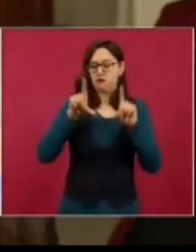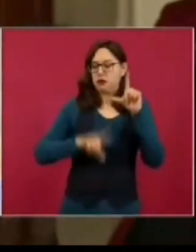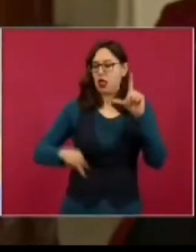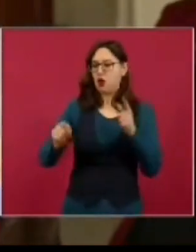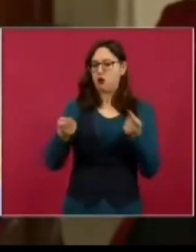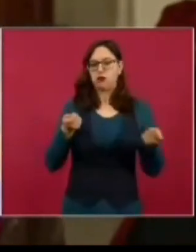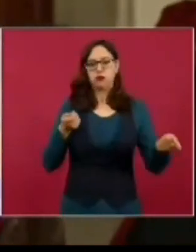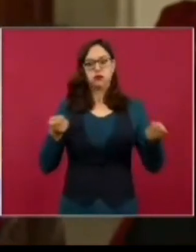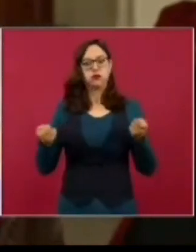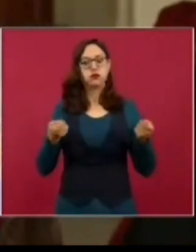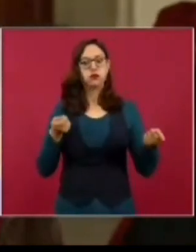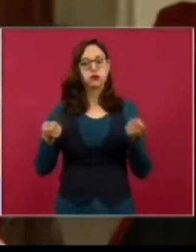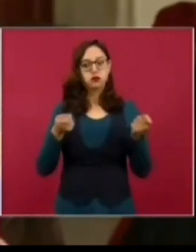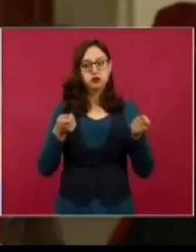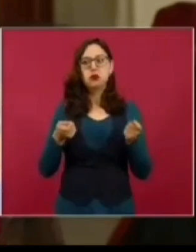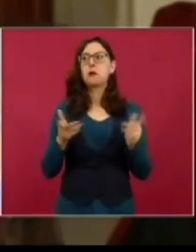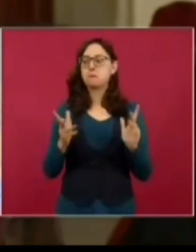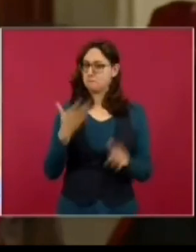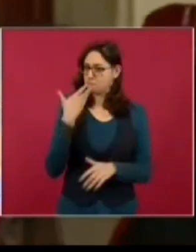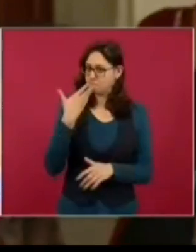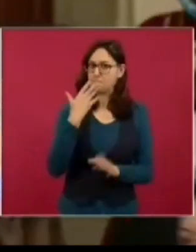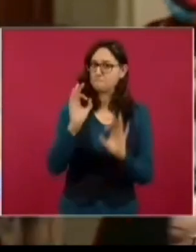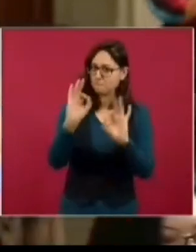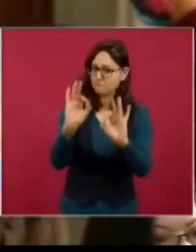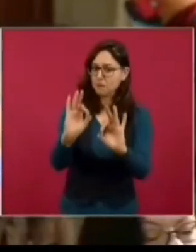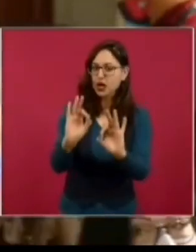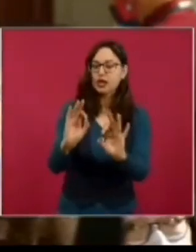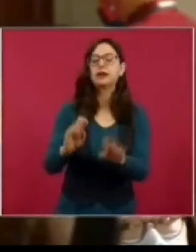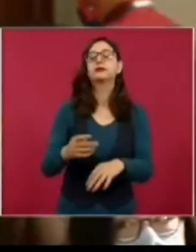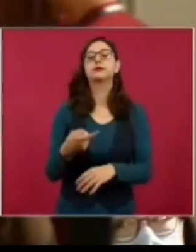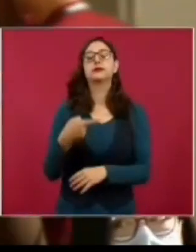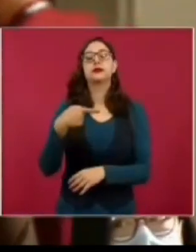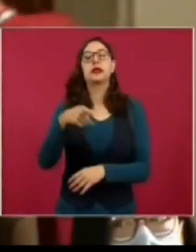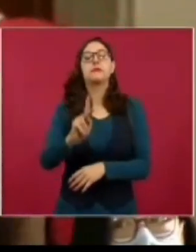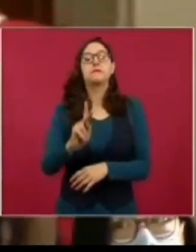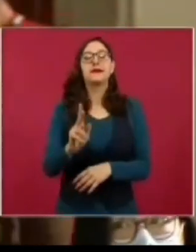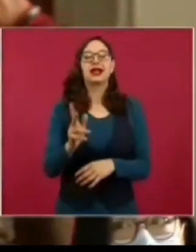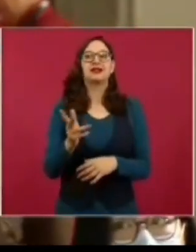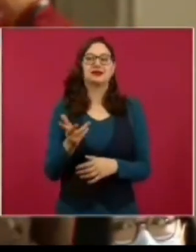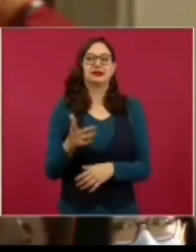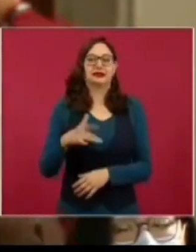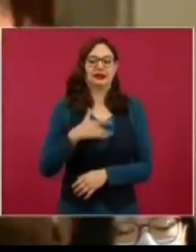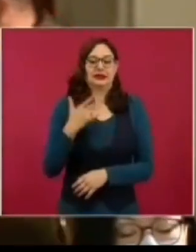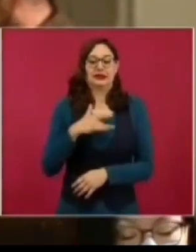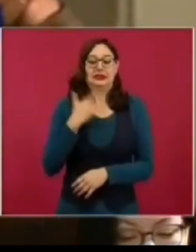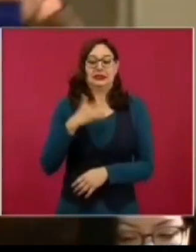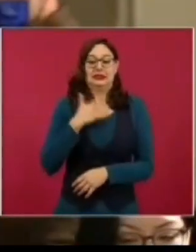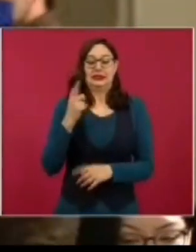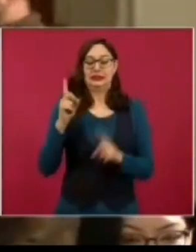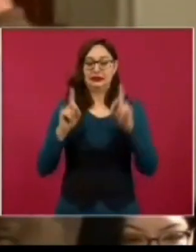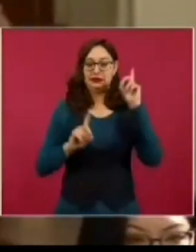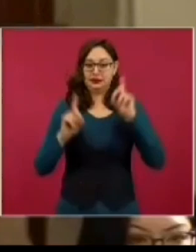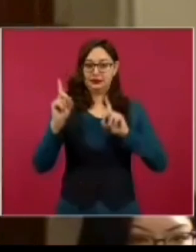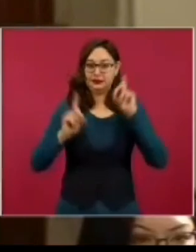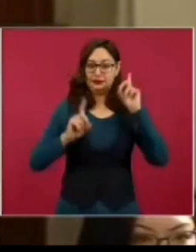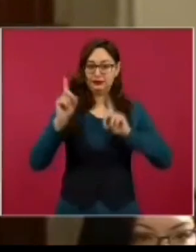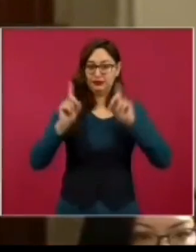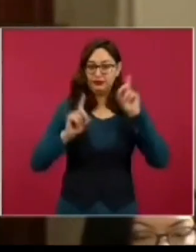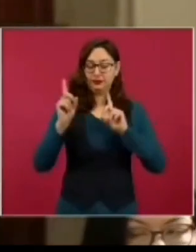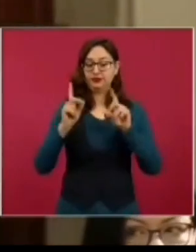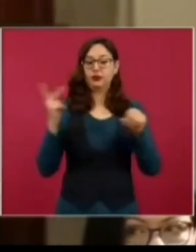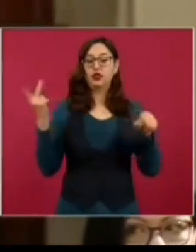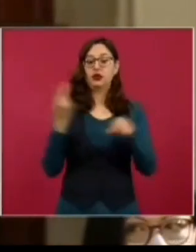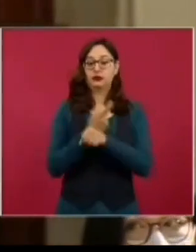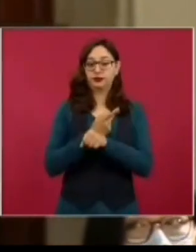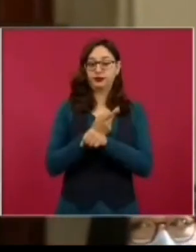celebrable. Señor presidente, en este sentido existe una inquietud reiterada que, así como usted en su momento